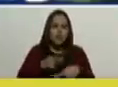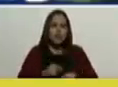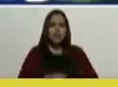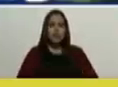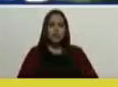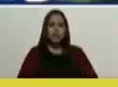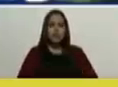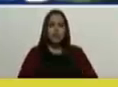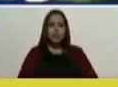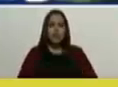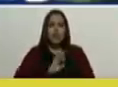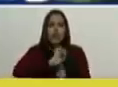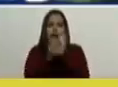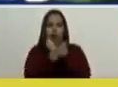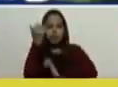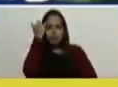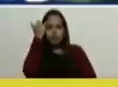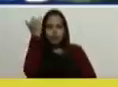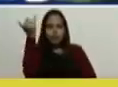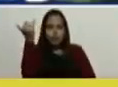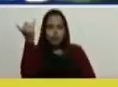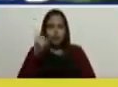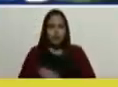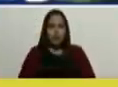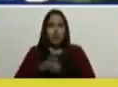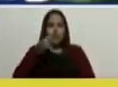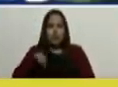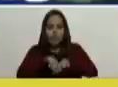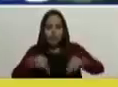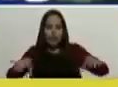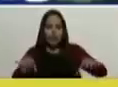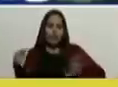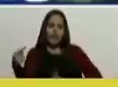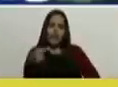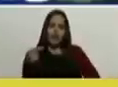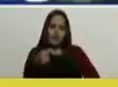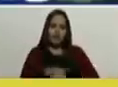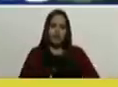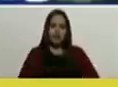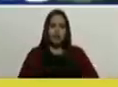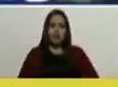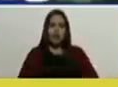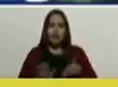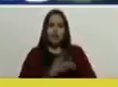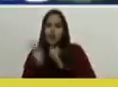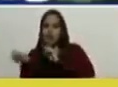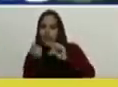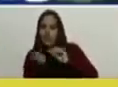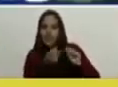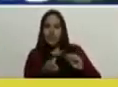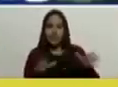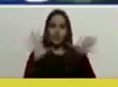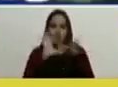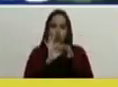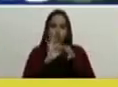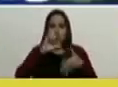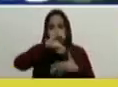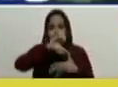de ideologización y de polarización negativa en el debate sobre la Unión de